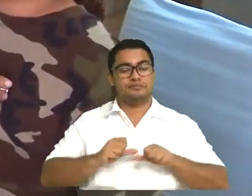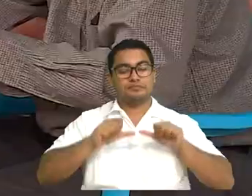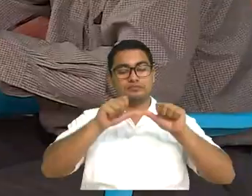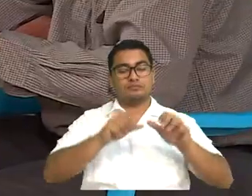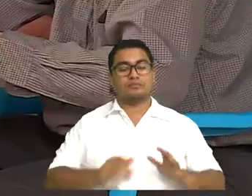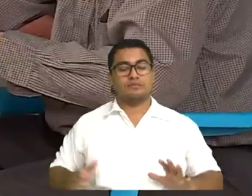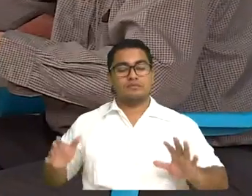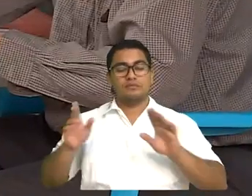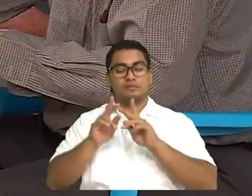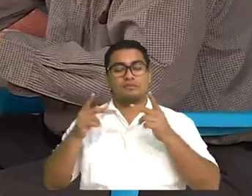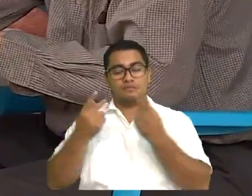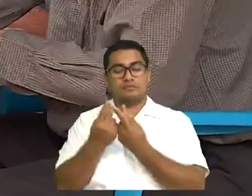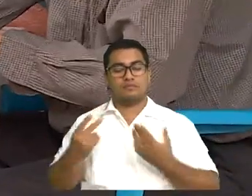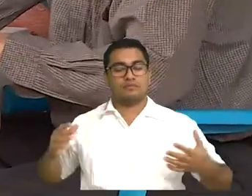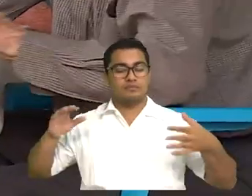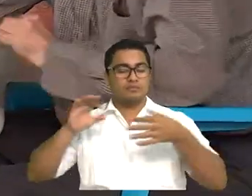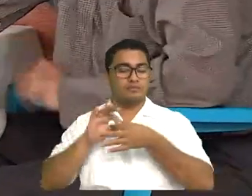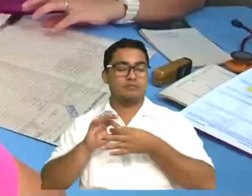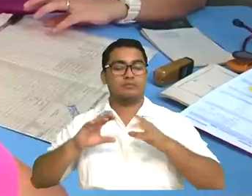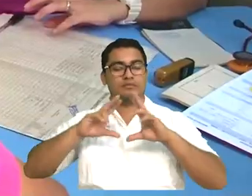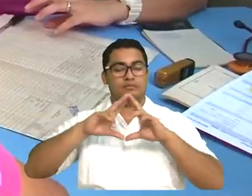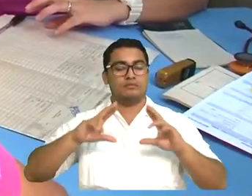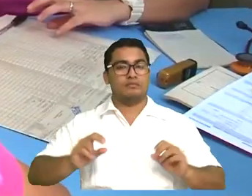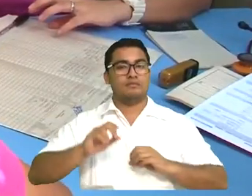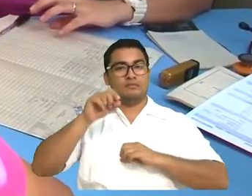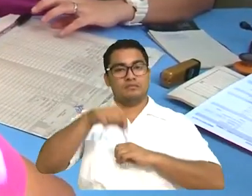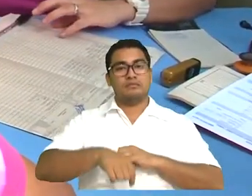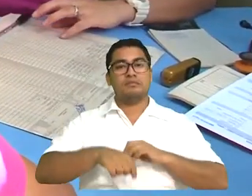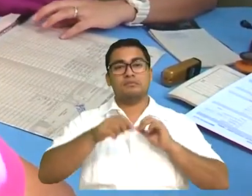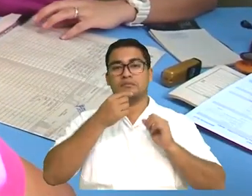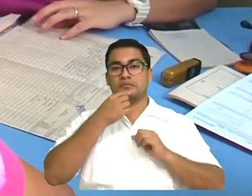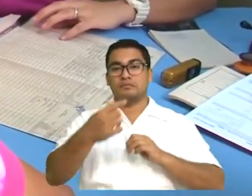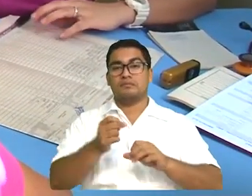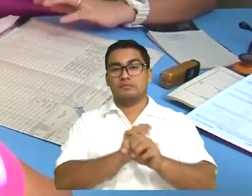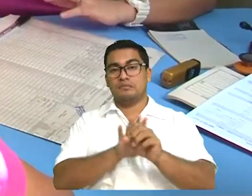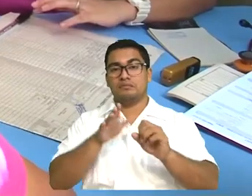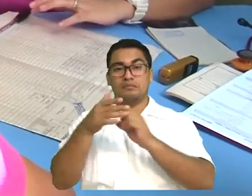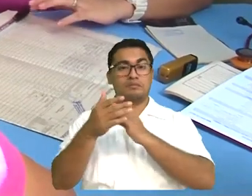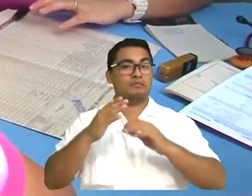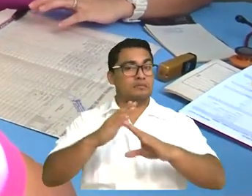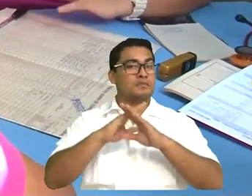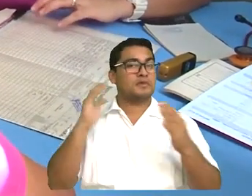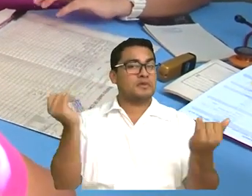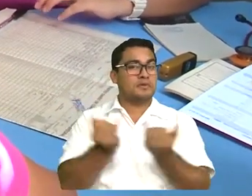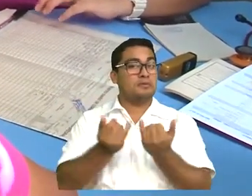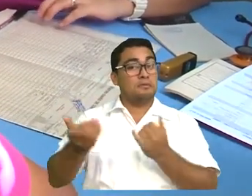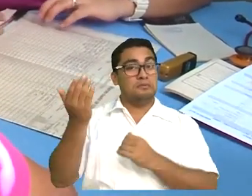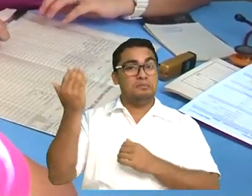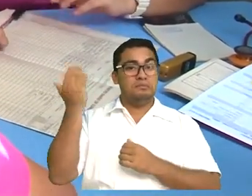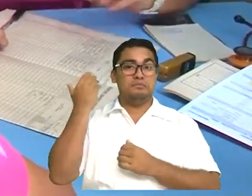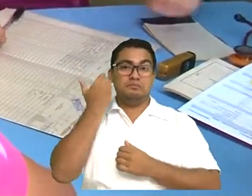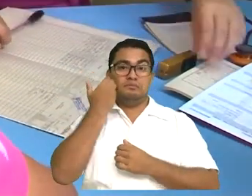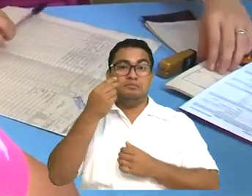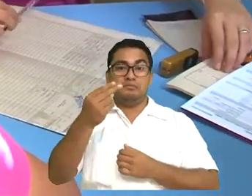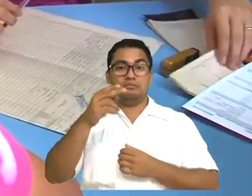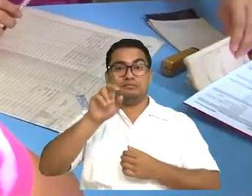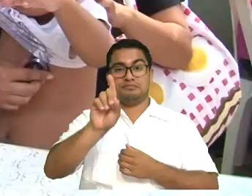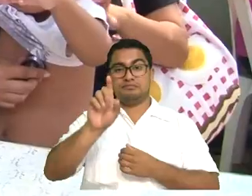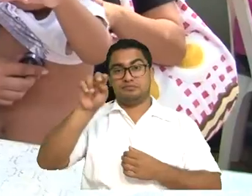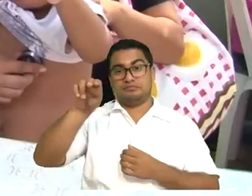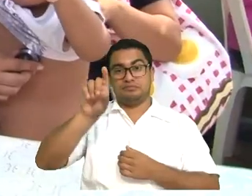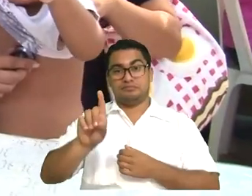de nuestro pueblo. Esto ha permitido que nuestro país haya superado otras pandemias, como las ocasionadas por el